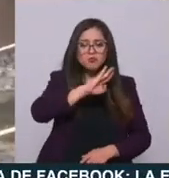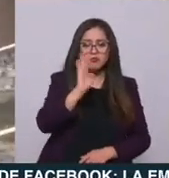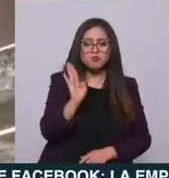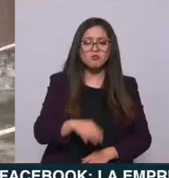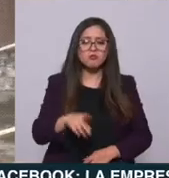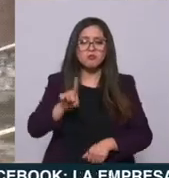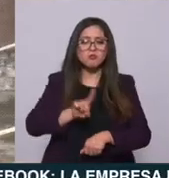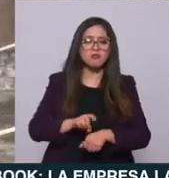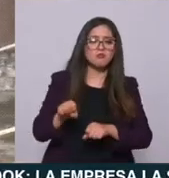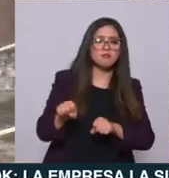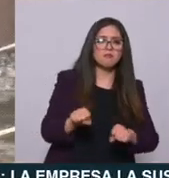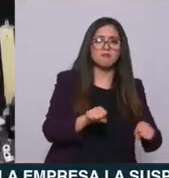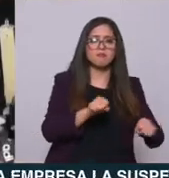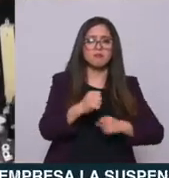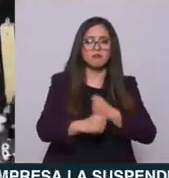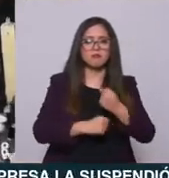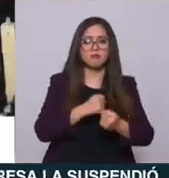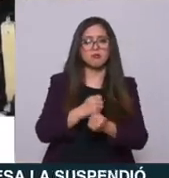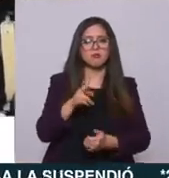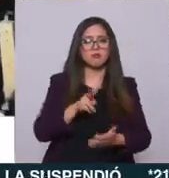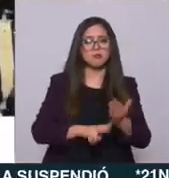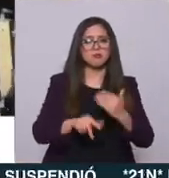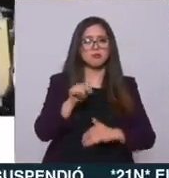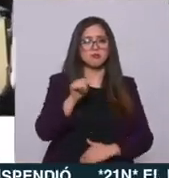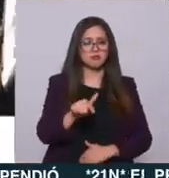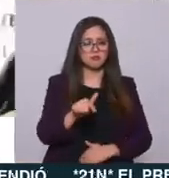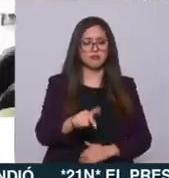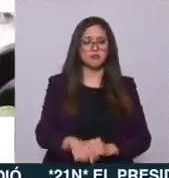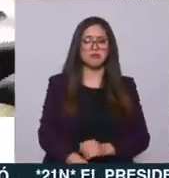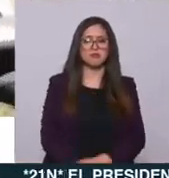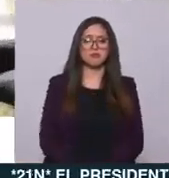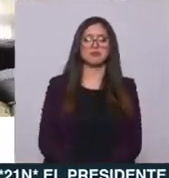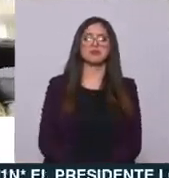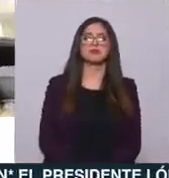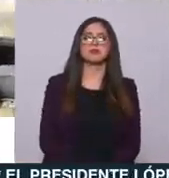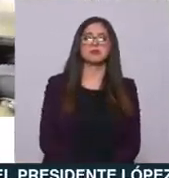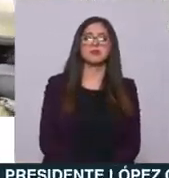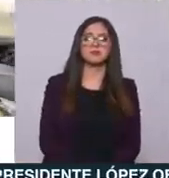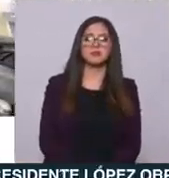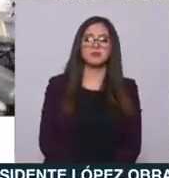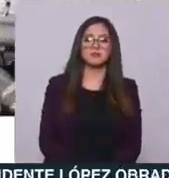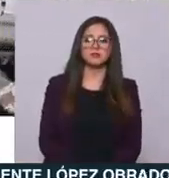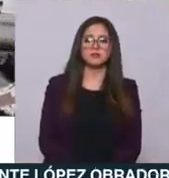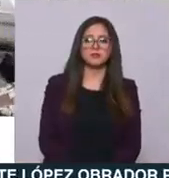2017. En la cámara, Javier Cordero, para 21 Noticias, Enrique Muñiz.